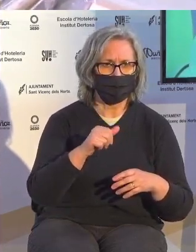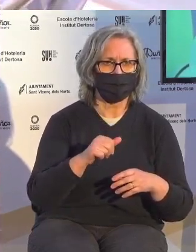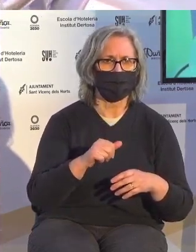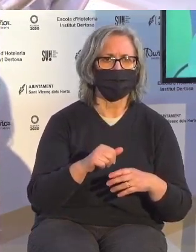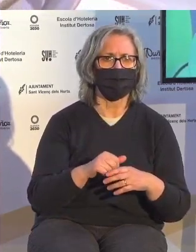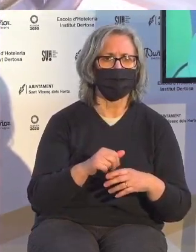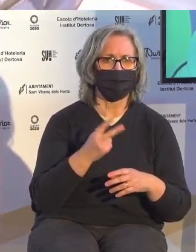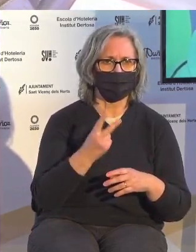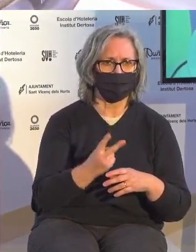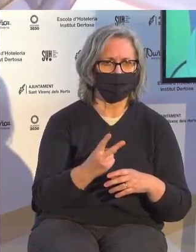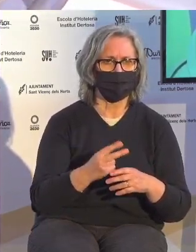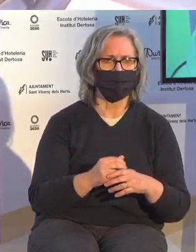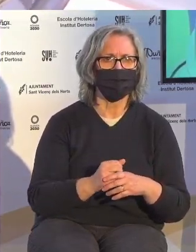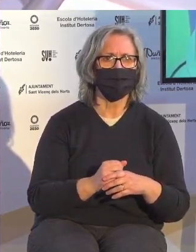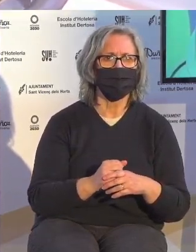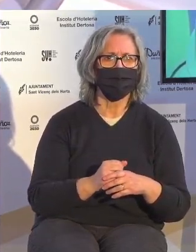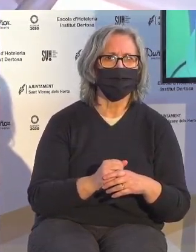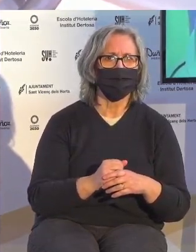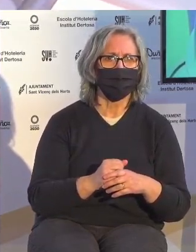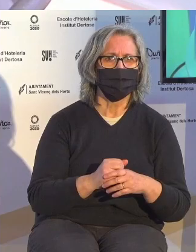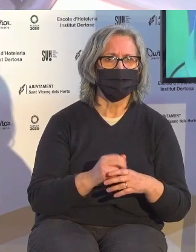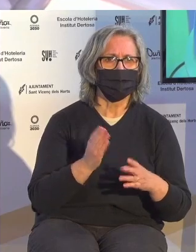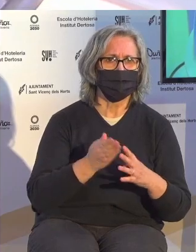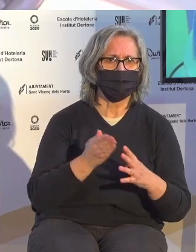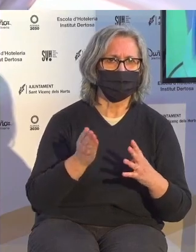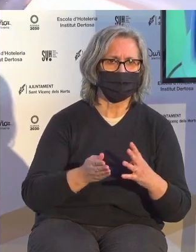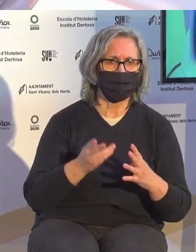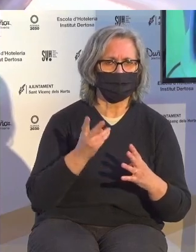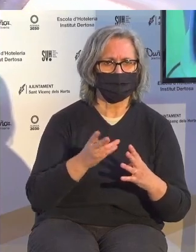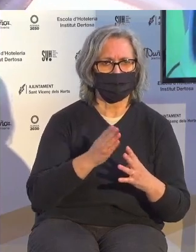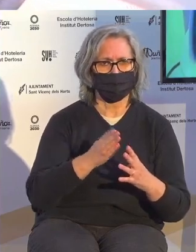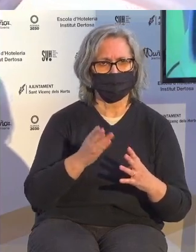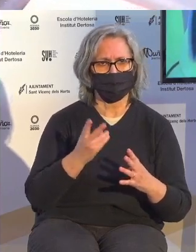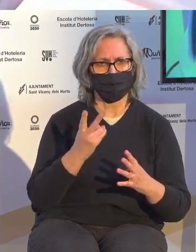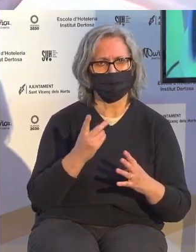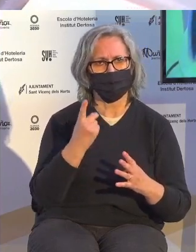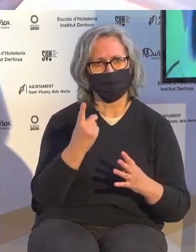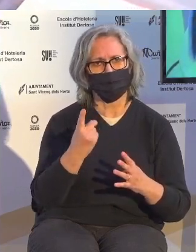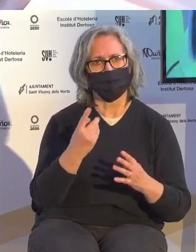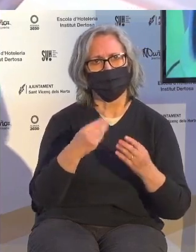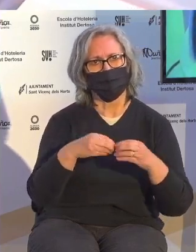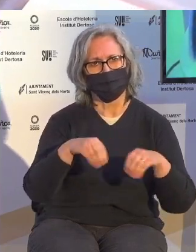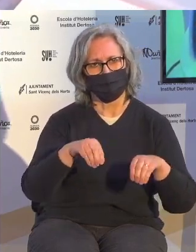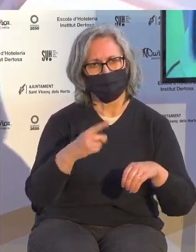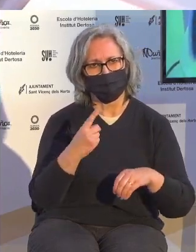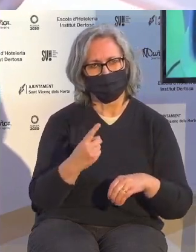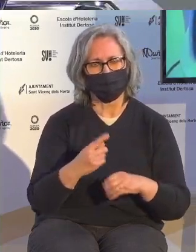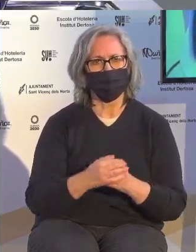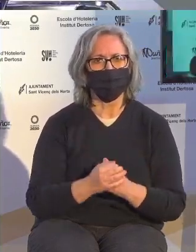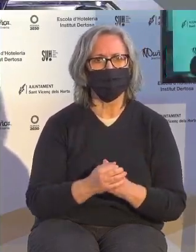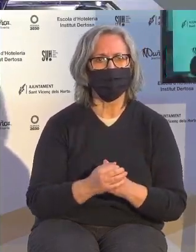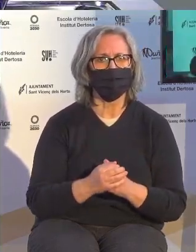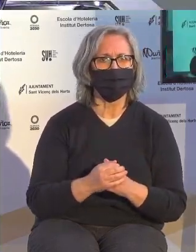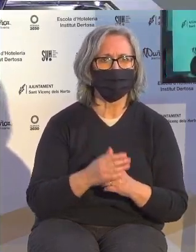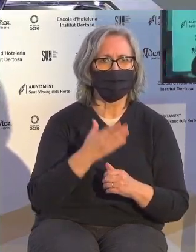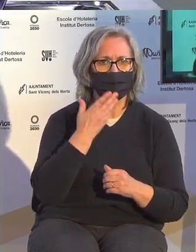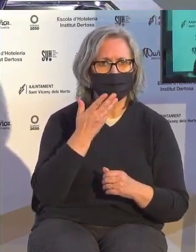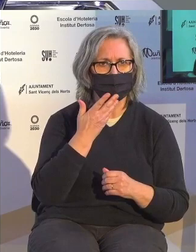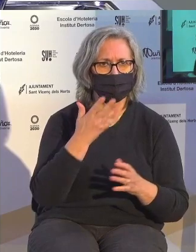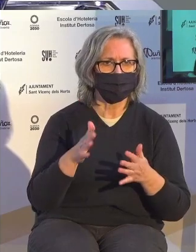400 gramos de azúcar y los calientes calienta hasta 68 grados